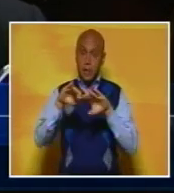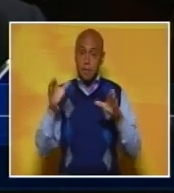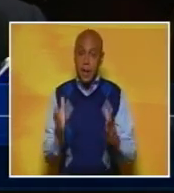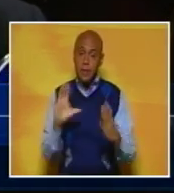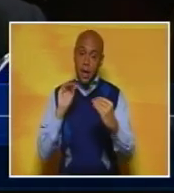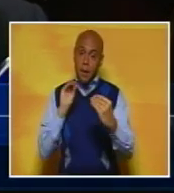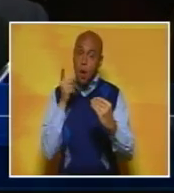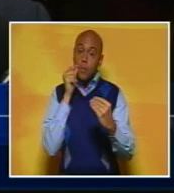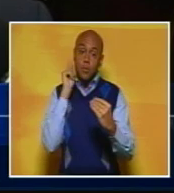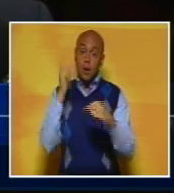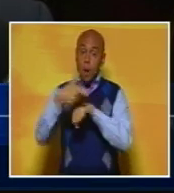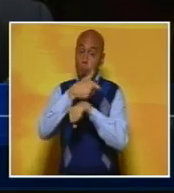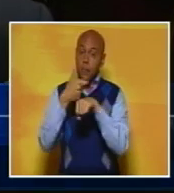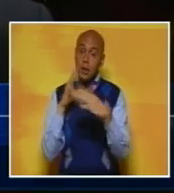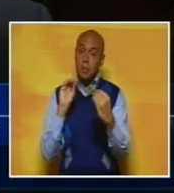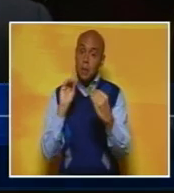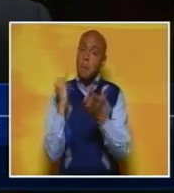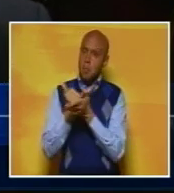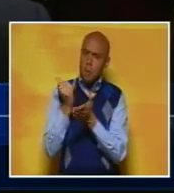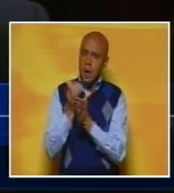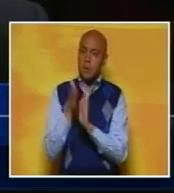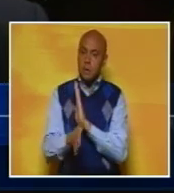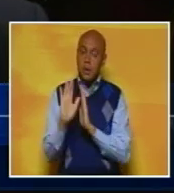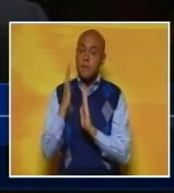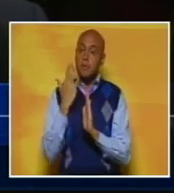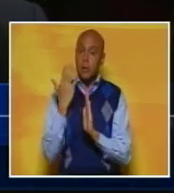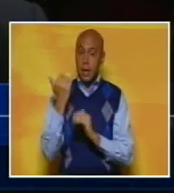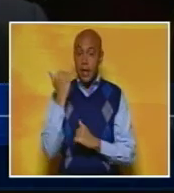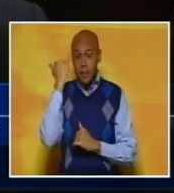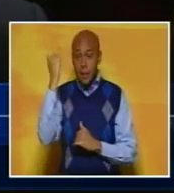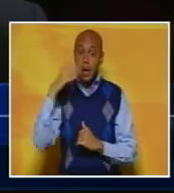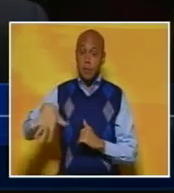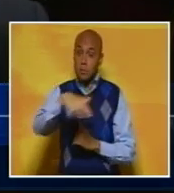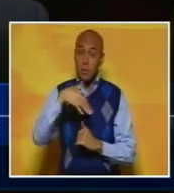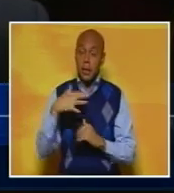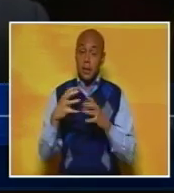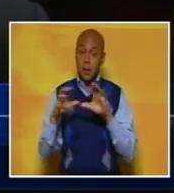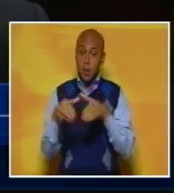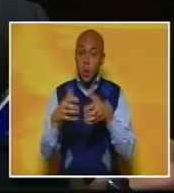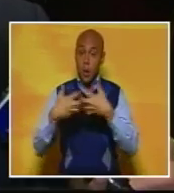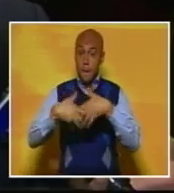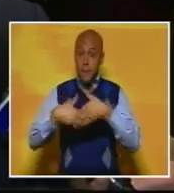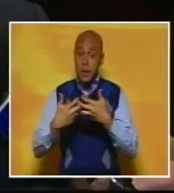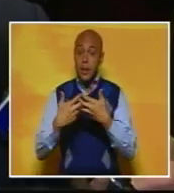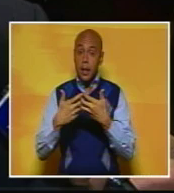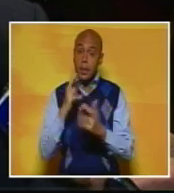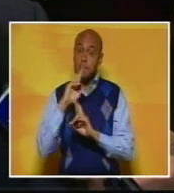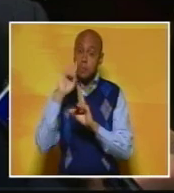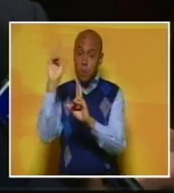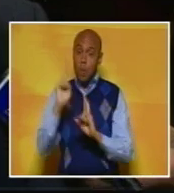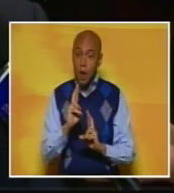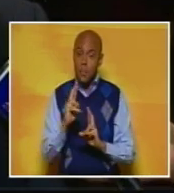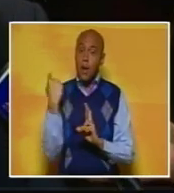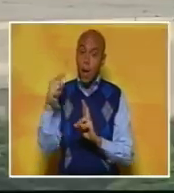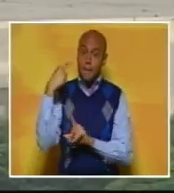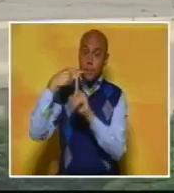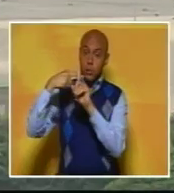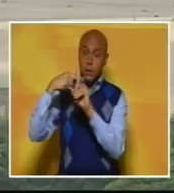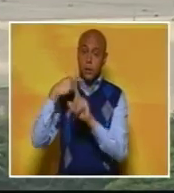autoridades nacionales presentando la posición en la que se encuentran las líneas aéreas, teniendo una respuesta